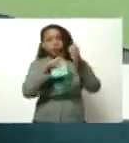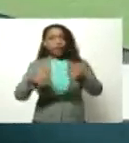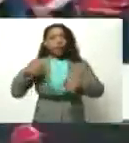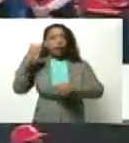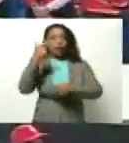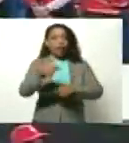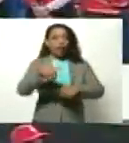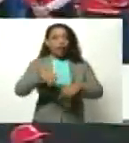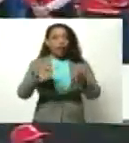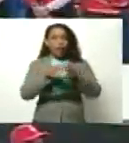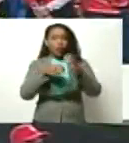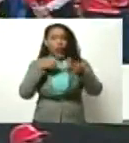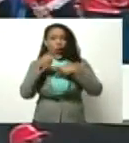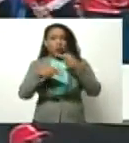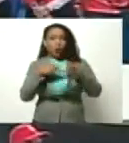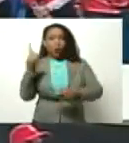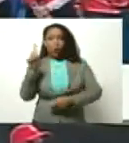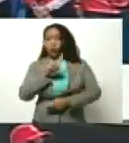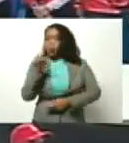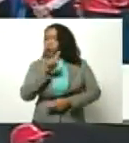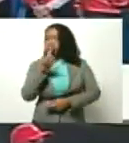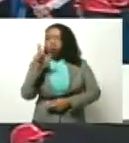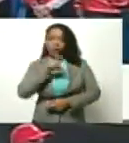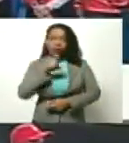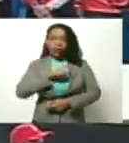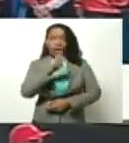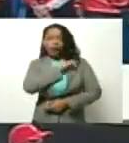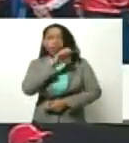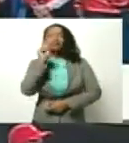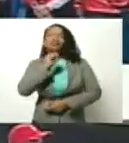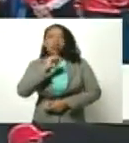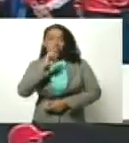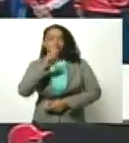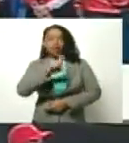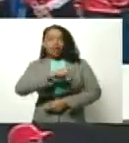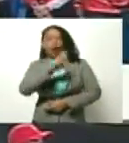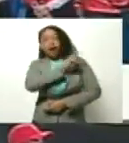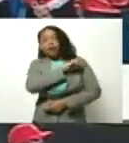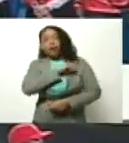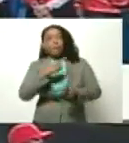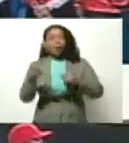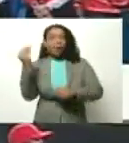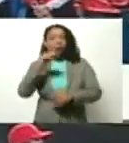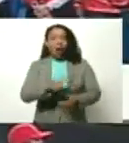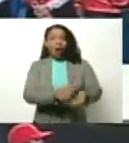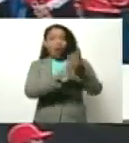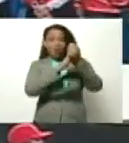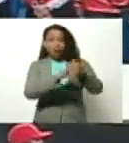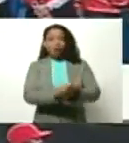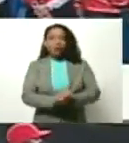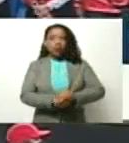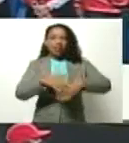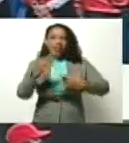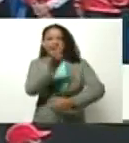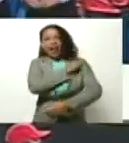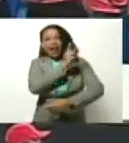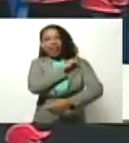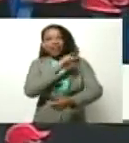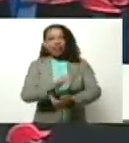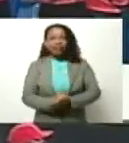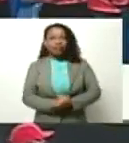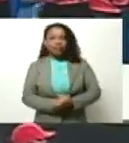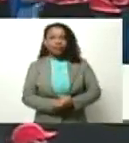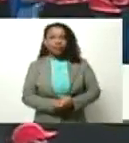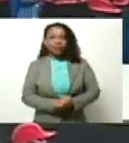este partido No es que no necesite jefe si necesitas jefe pero necesita más líderes que jefes